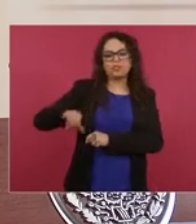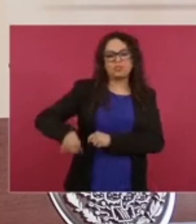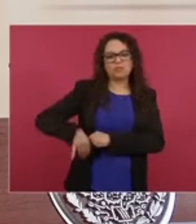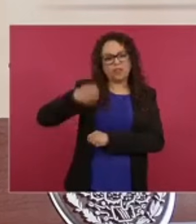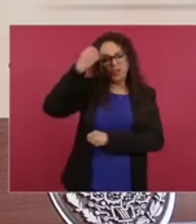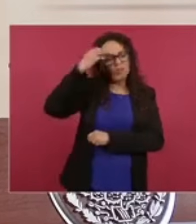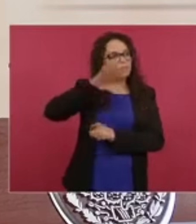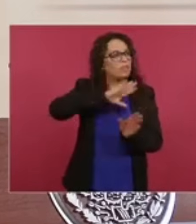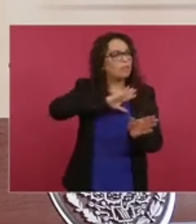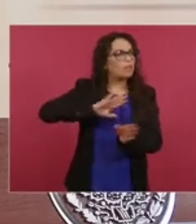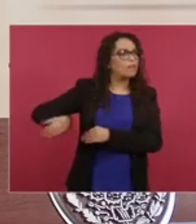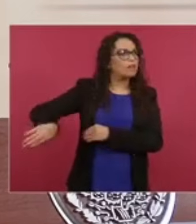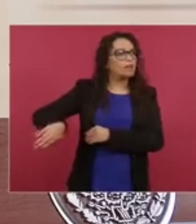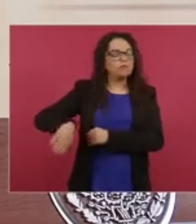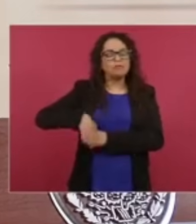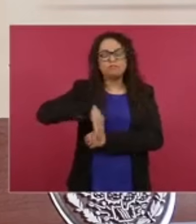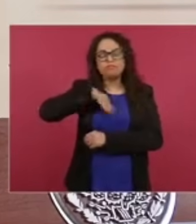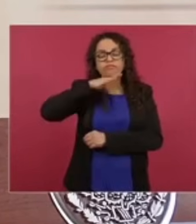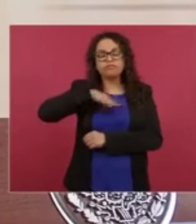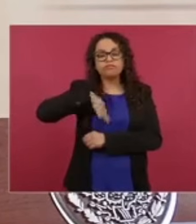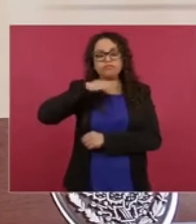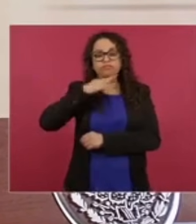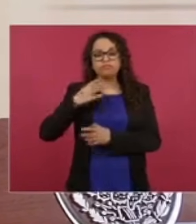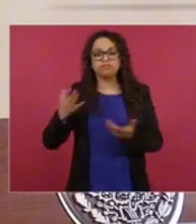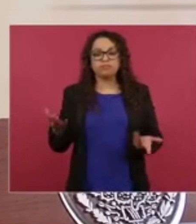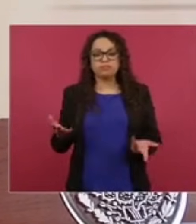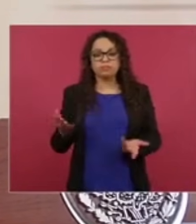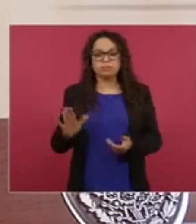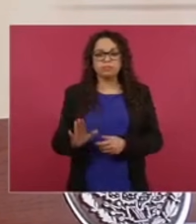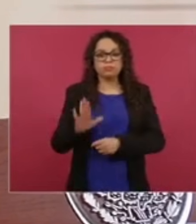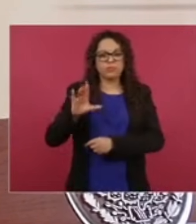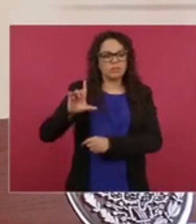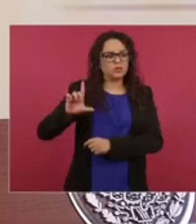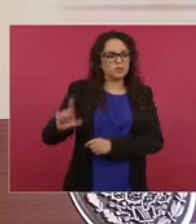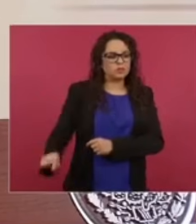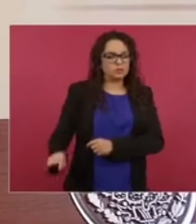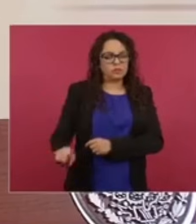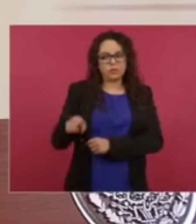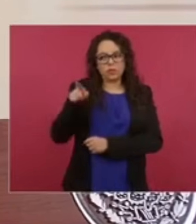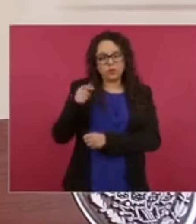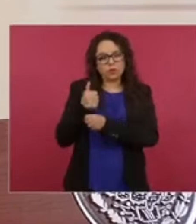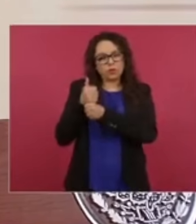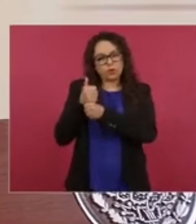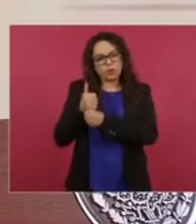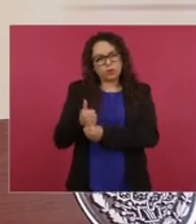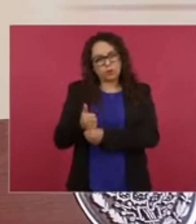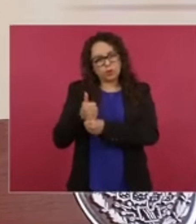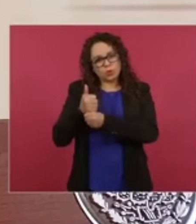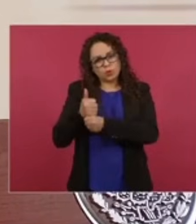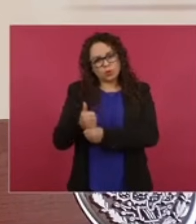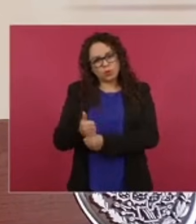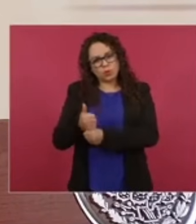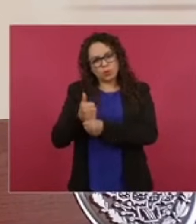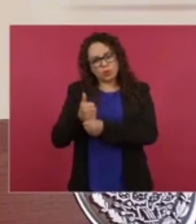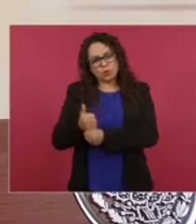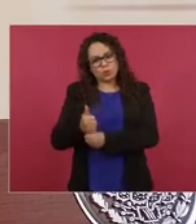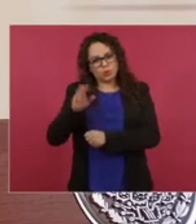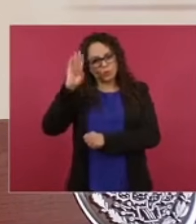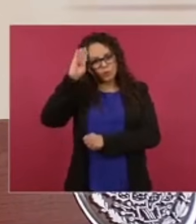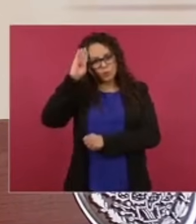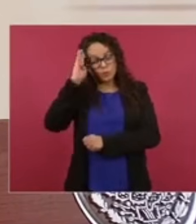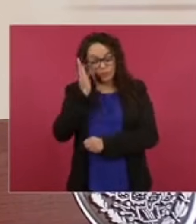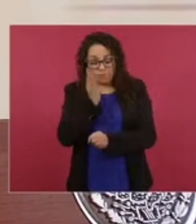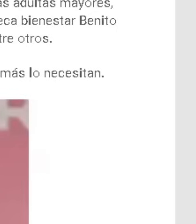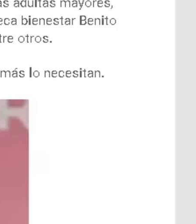opresión de humillación y apenas está iniciando la